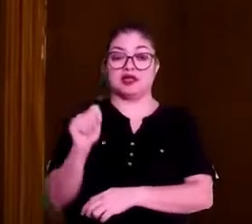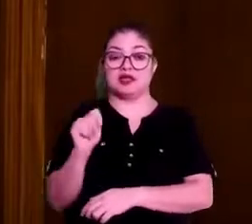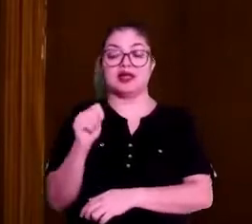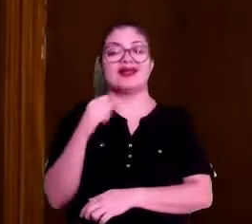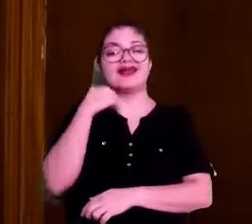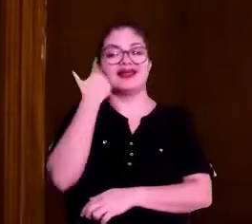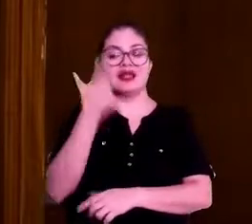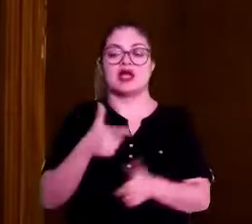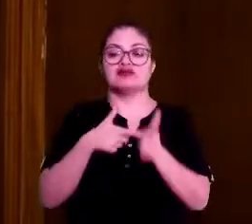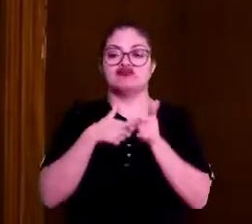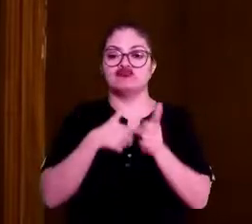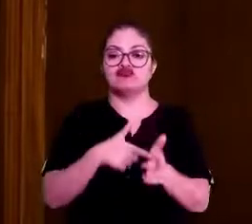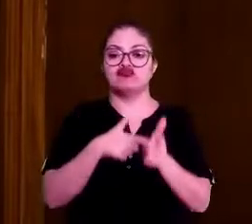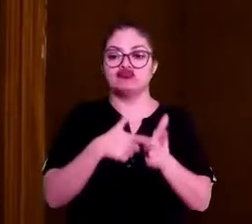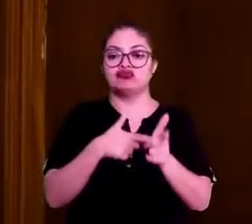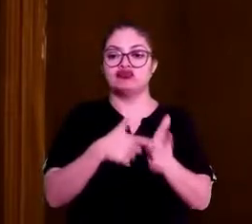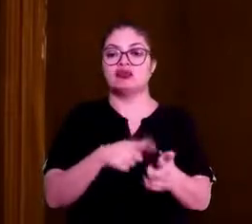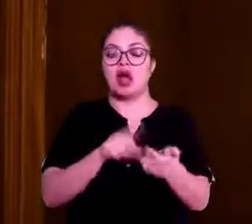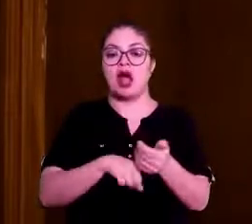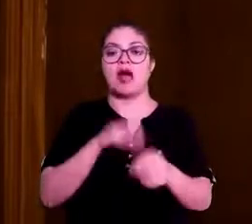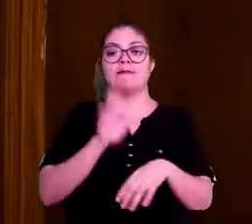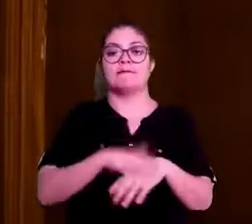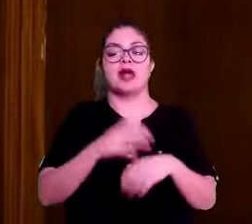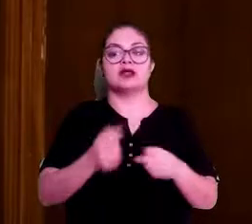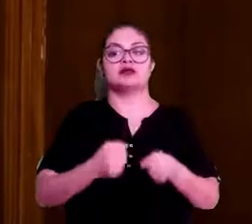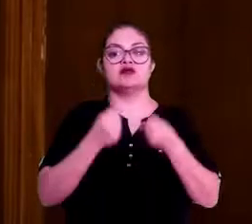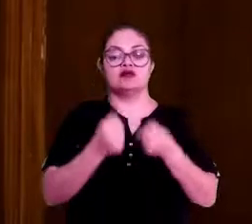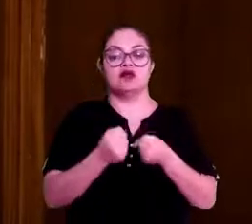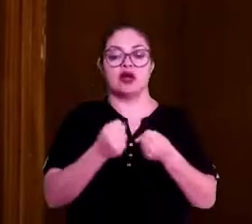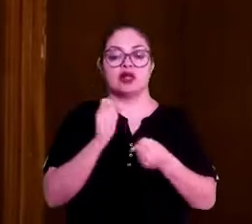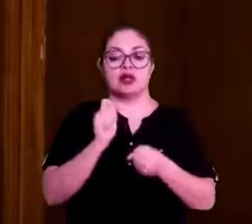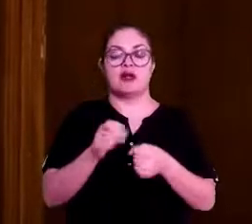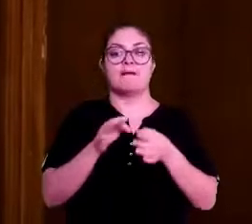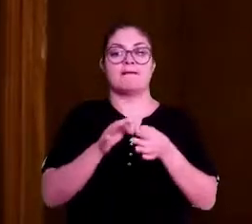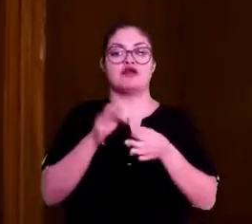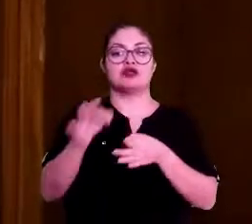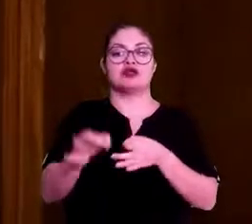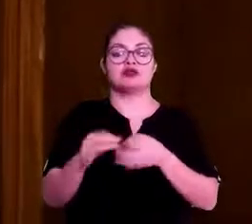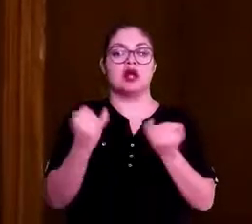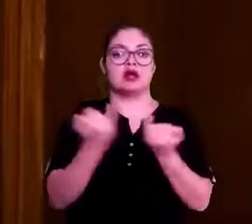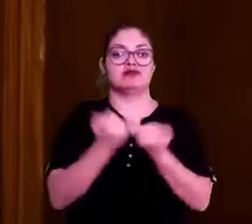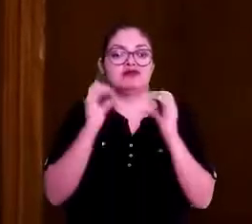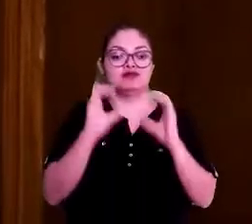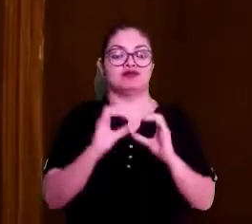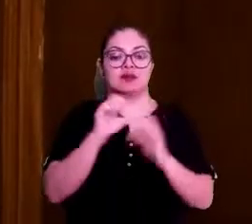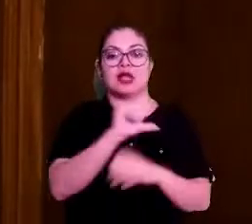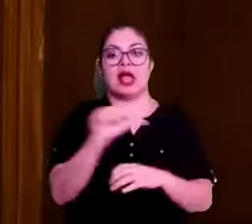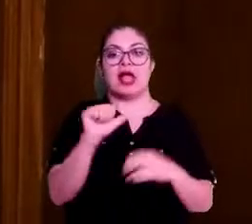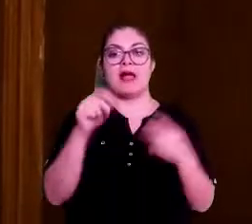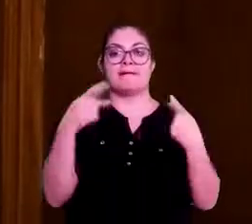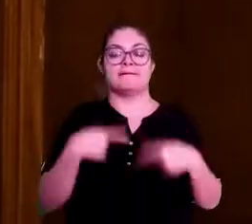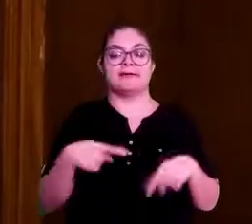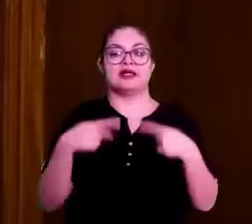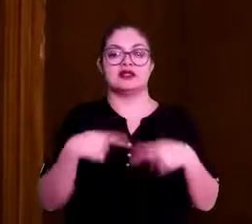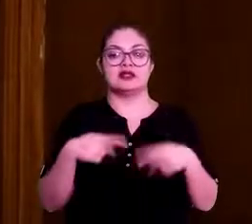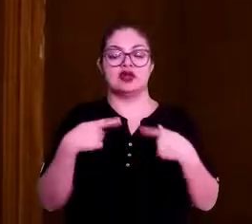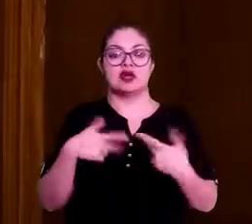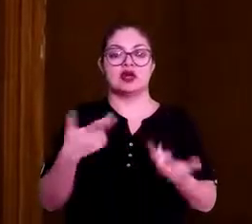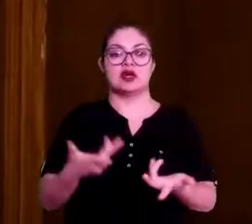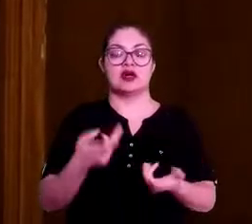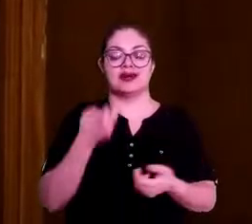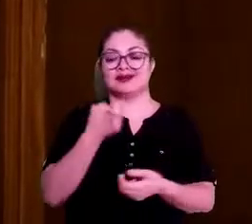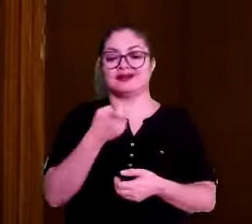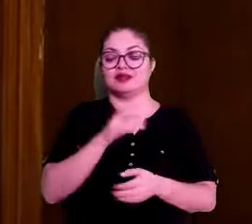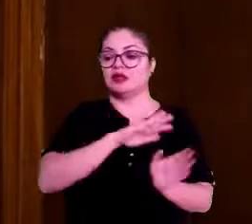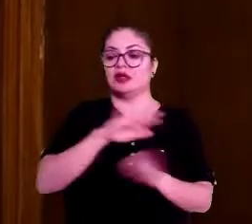busca seguir abonando al fortalecimiento municipal y cuidando a la ciudadanía sin descuidar